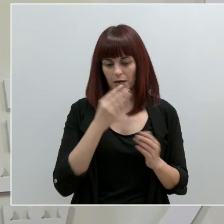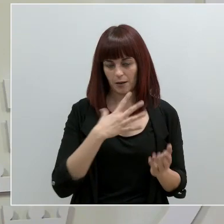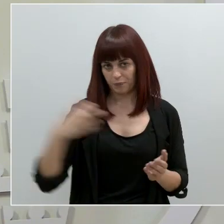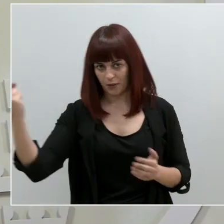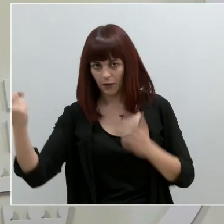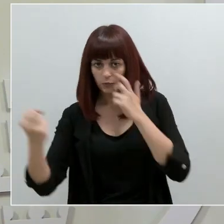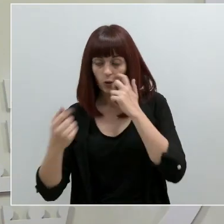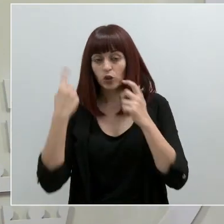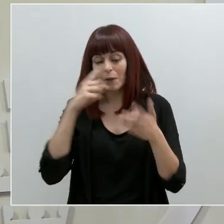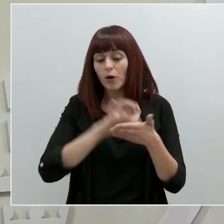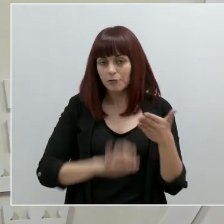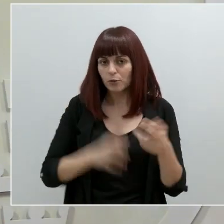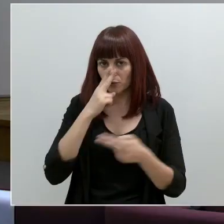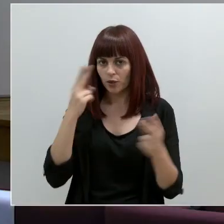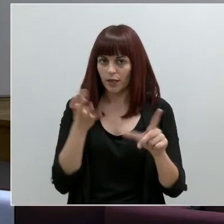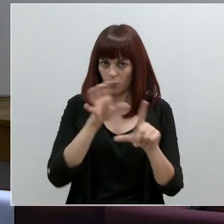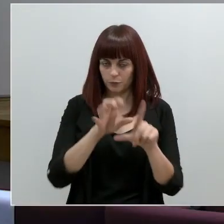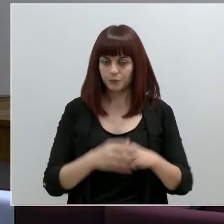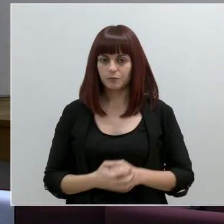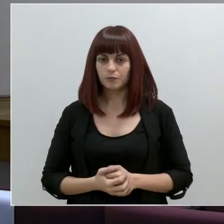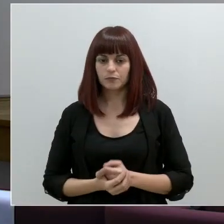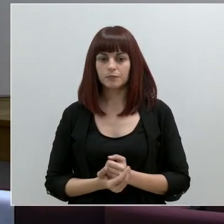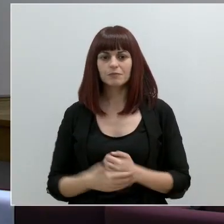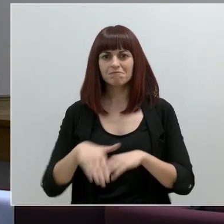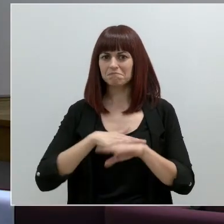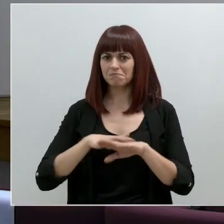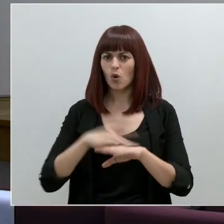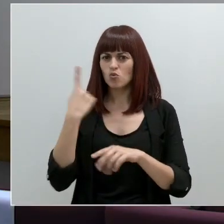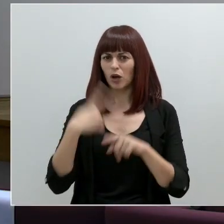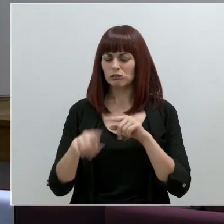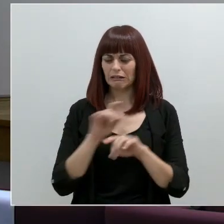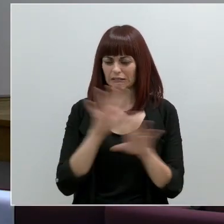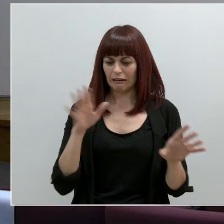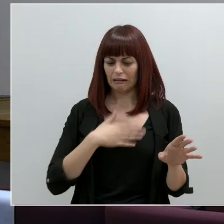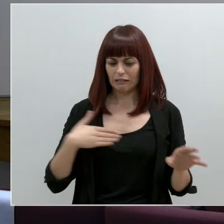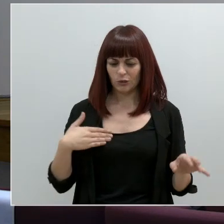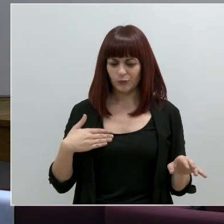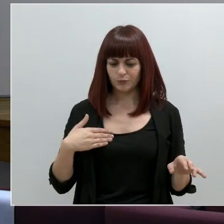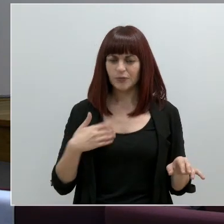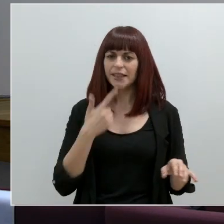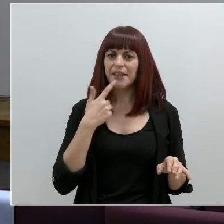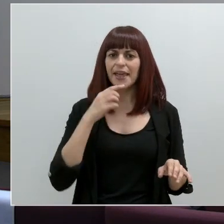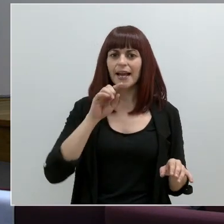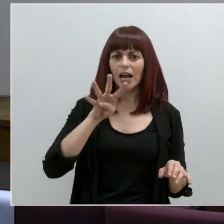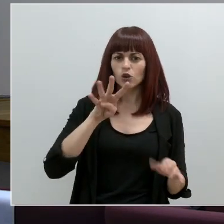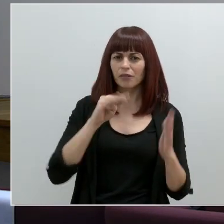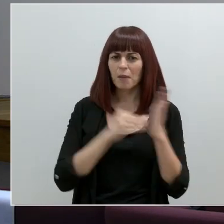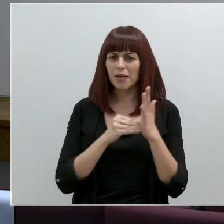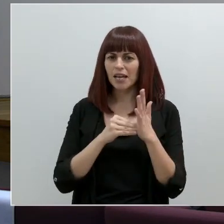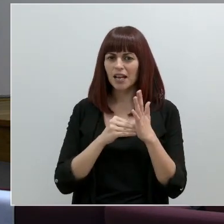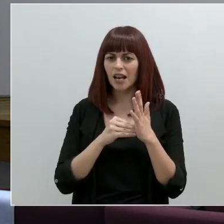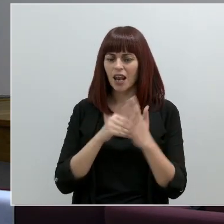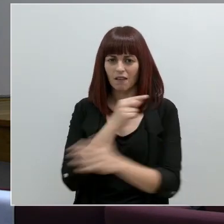lo comunicaremos. Sí, disculpe, una aclaración. Ha dicho que se habían recibido 14.000 y pico